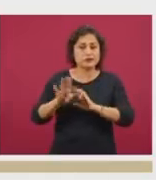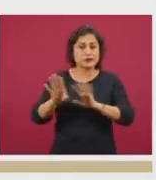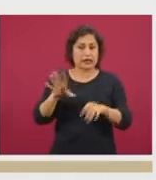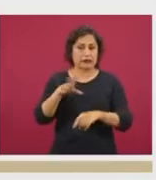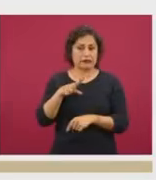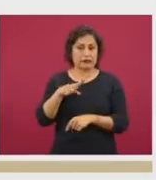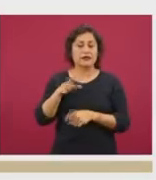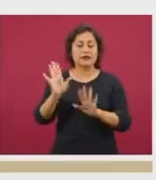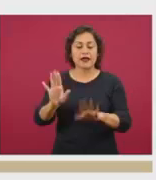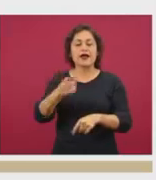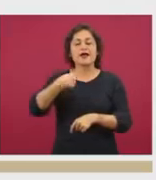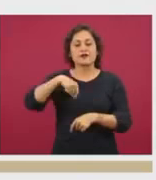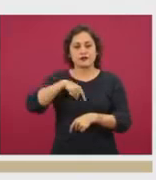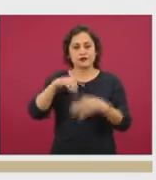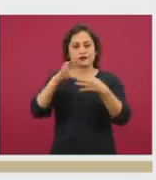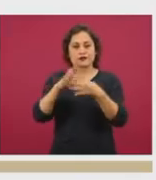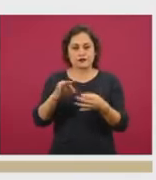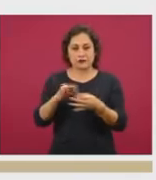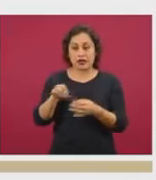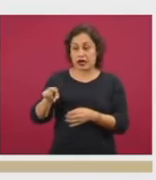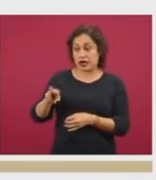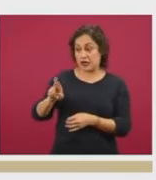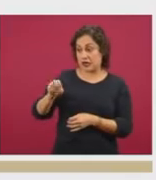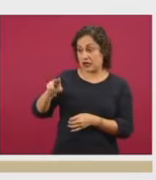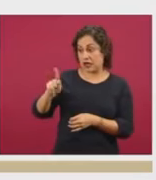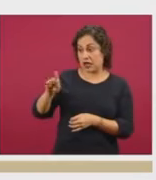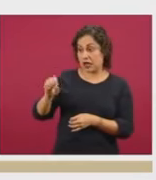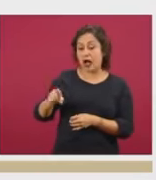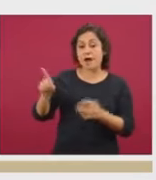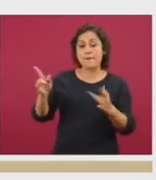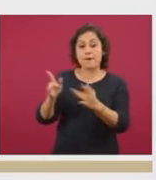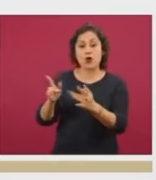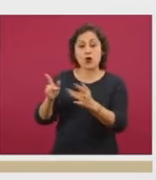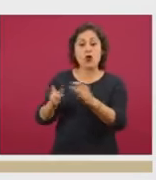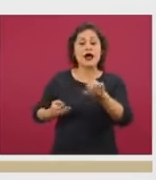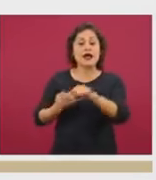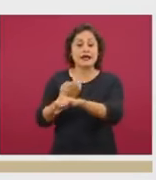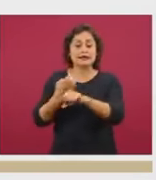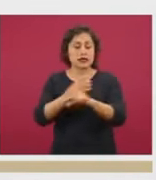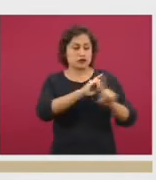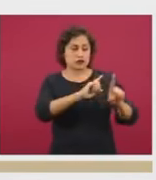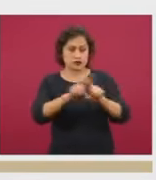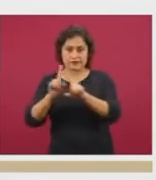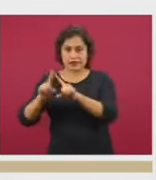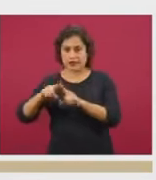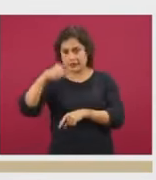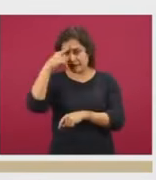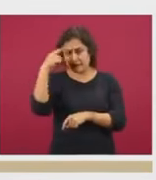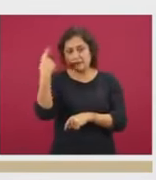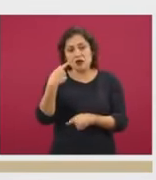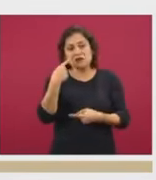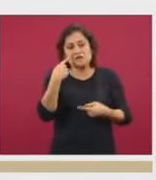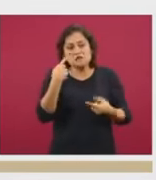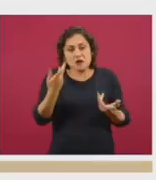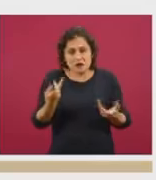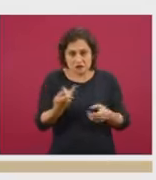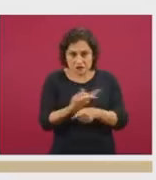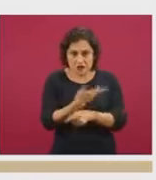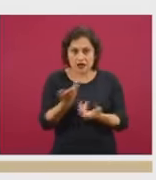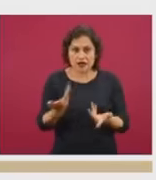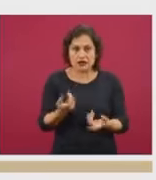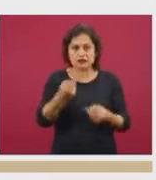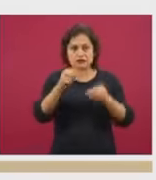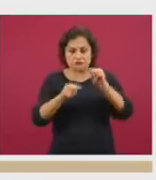lo hemos hablado y RENAPO también tiene este diálogo frecuente con los estados para ver estos componentes que tanto hay